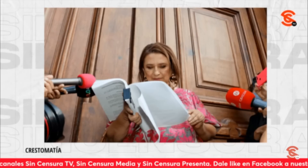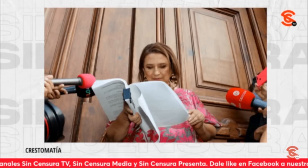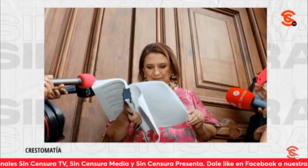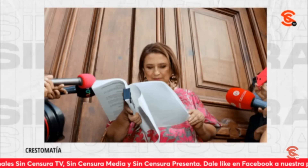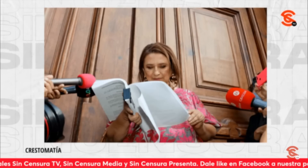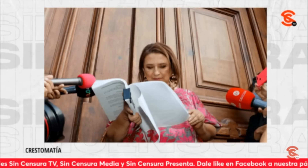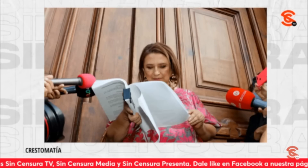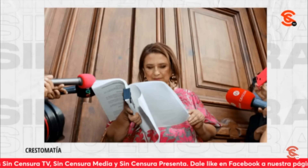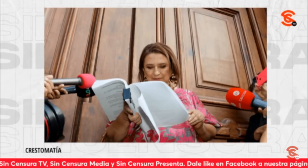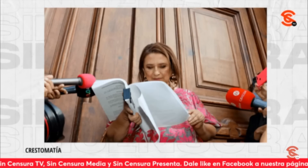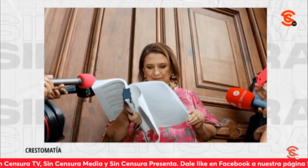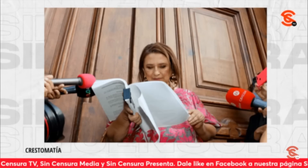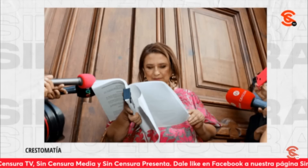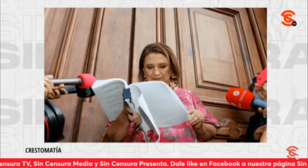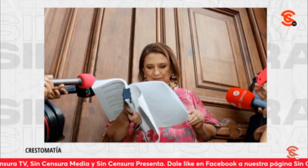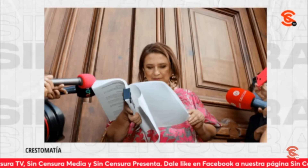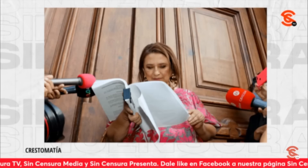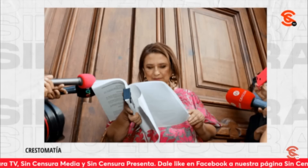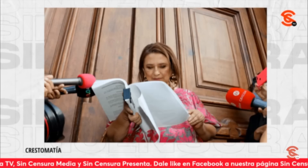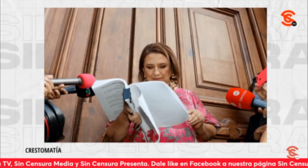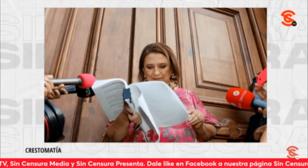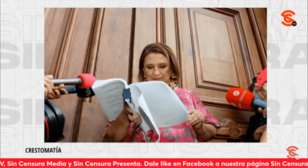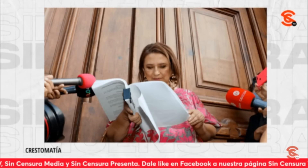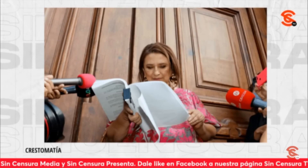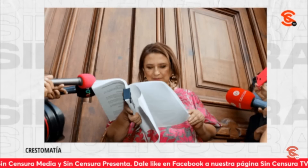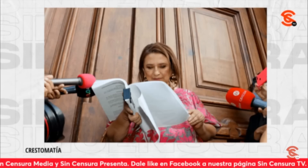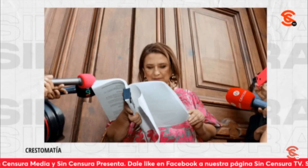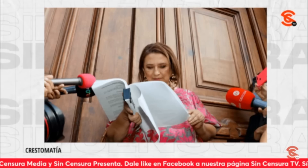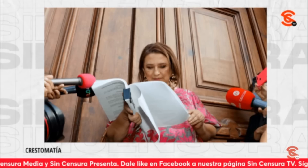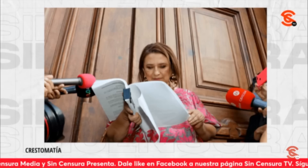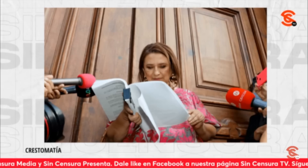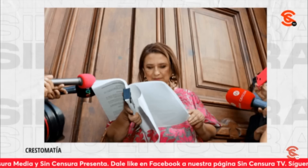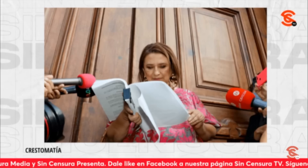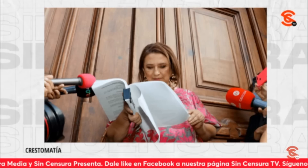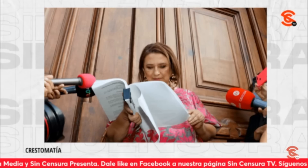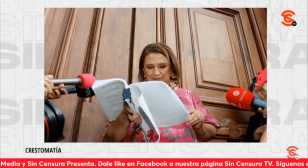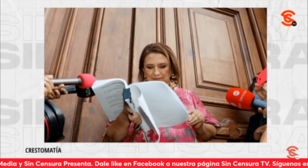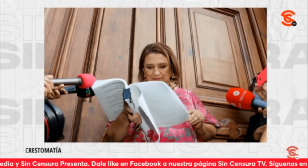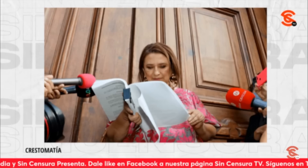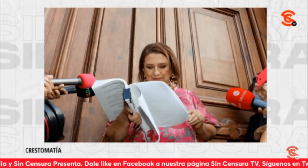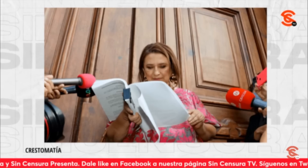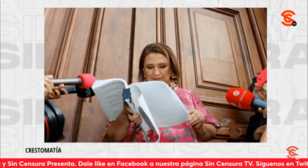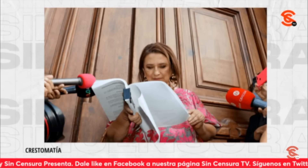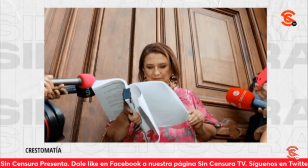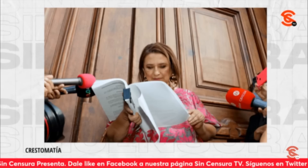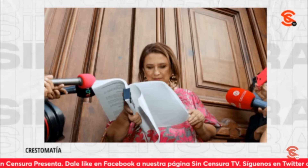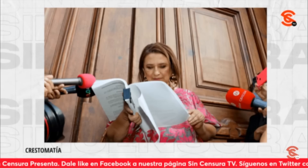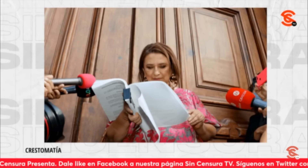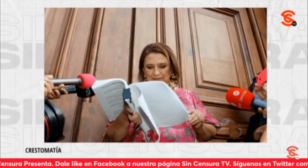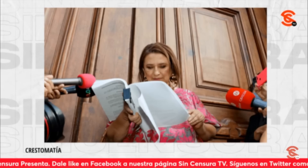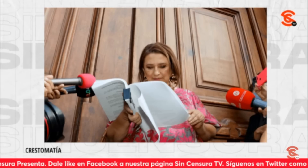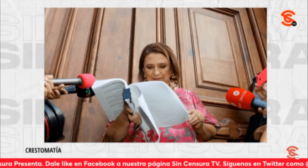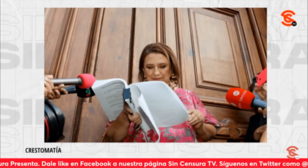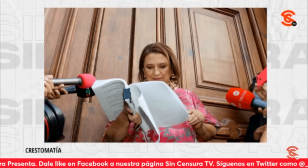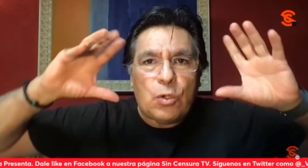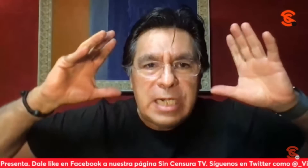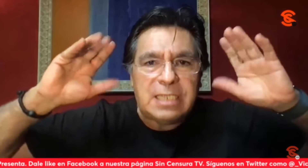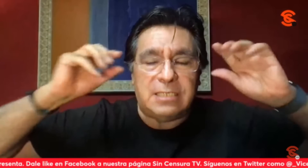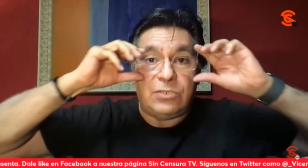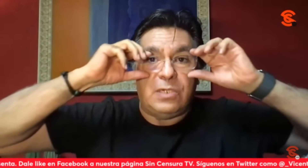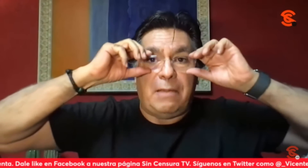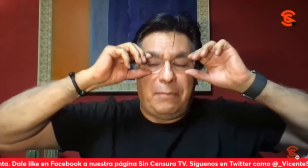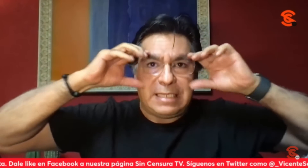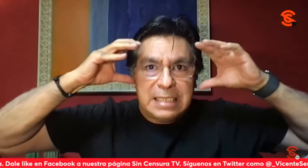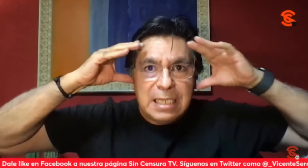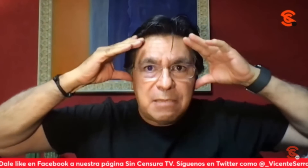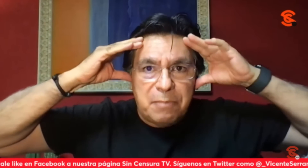crees que pasa, Vicente, después de este proceso de aturdimiento? A la gente se le desactiva, se le